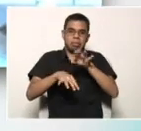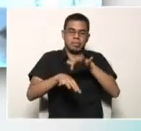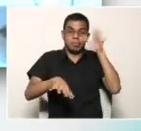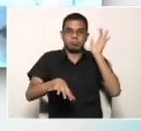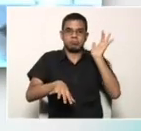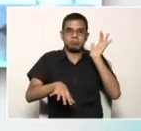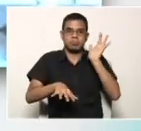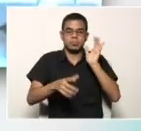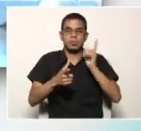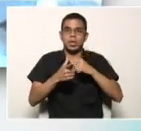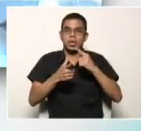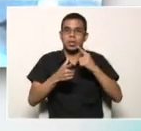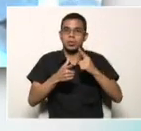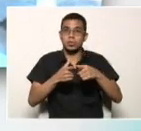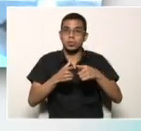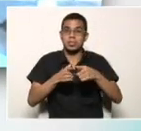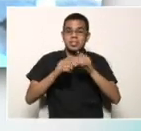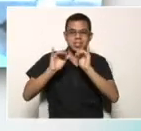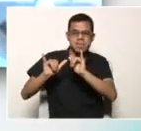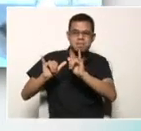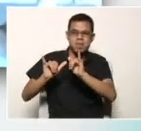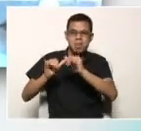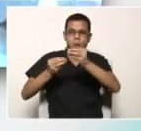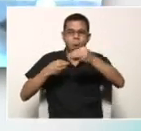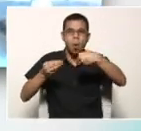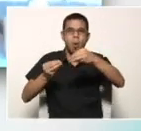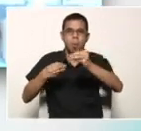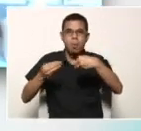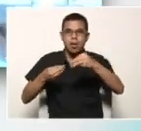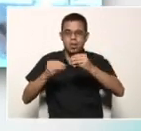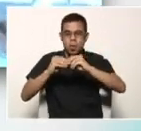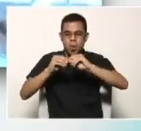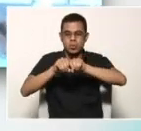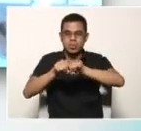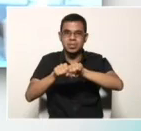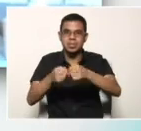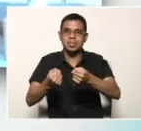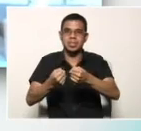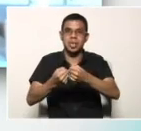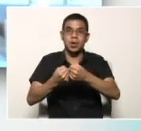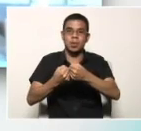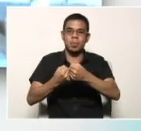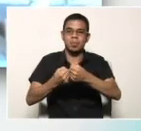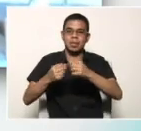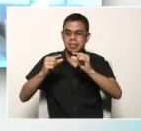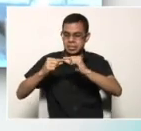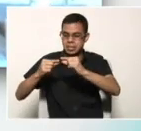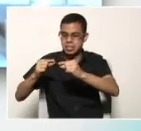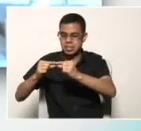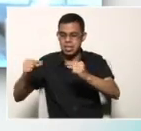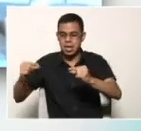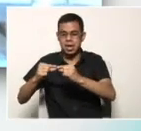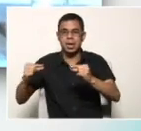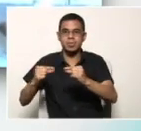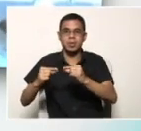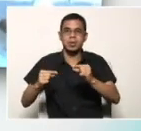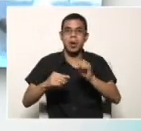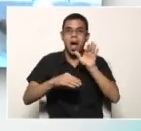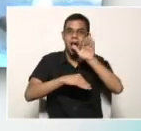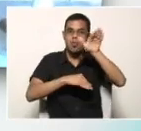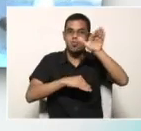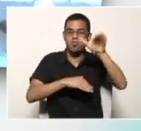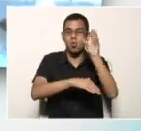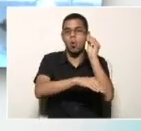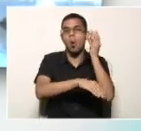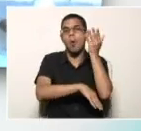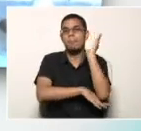Este plástico se quiebra y al quebrarse expone nuevamente el cable y puede ser en un futuro un cortocircuito. Entonces tenemos que